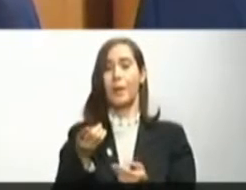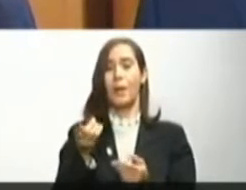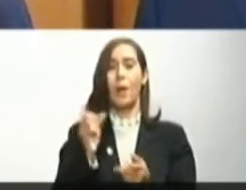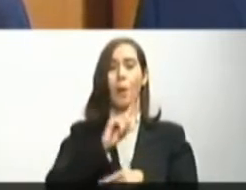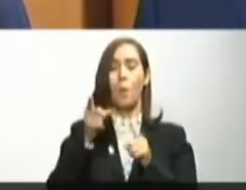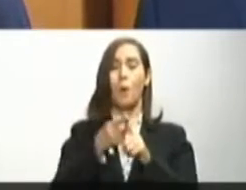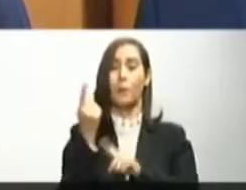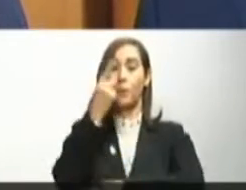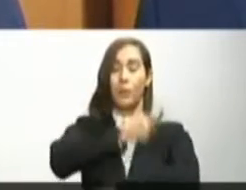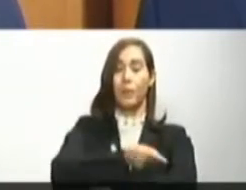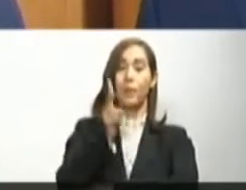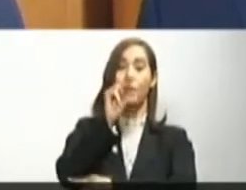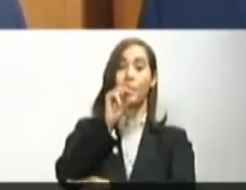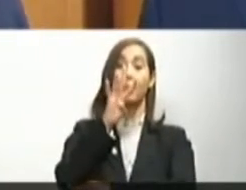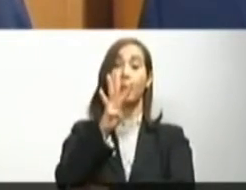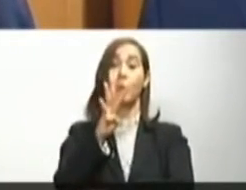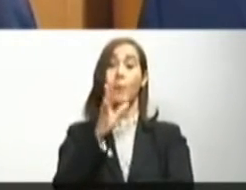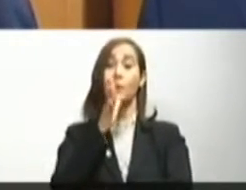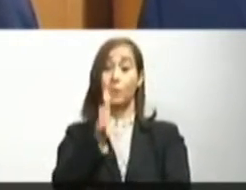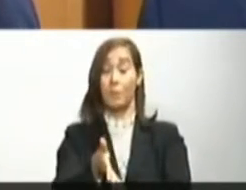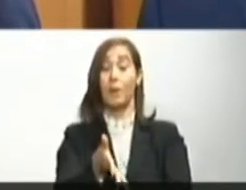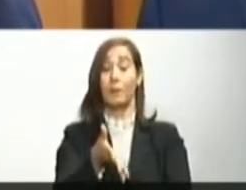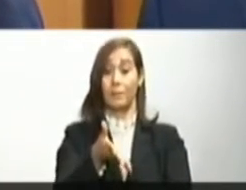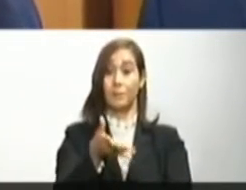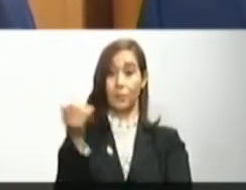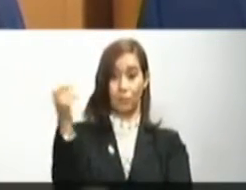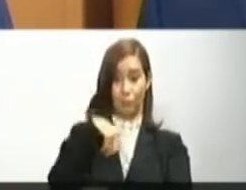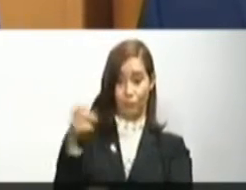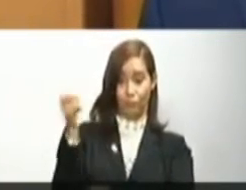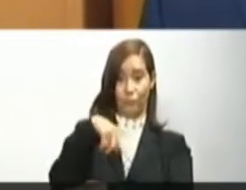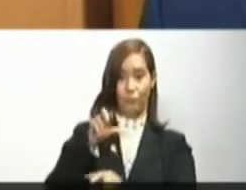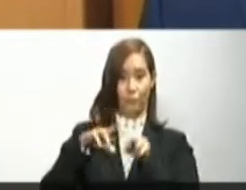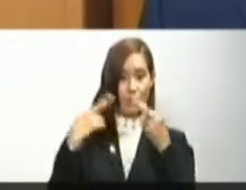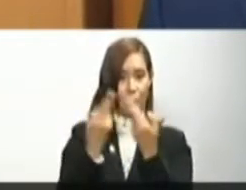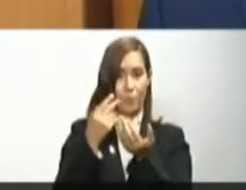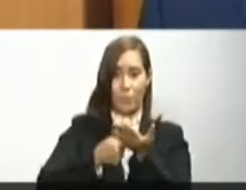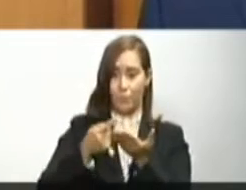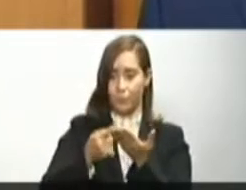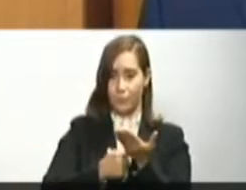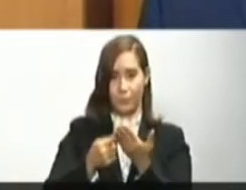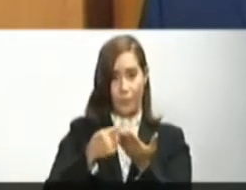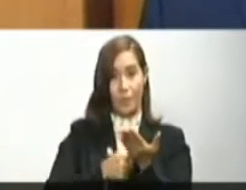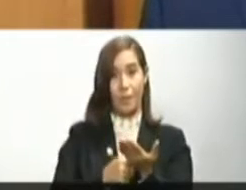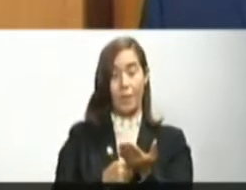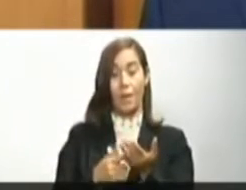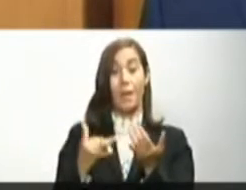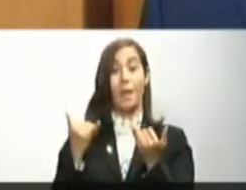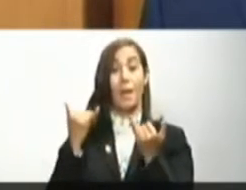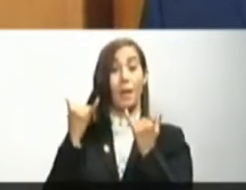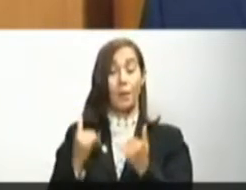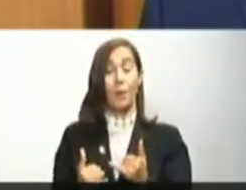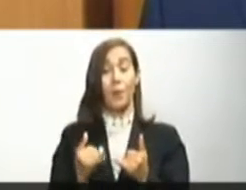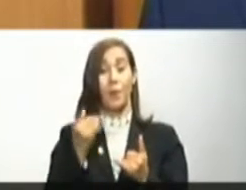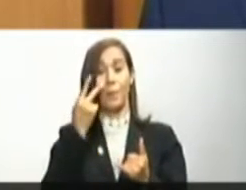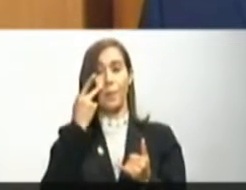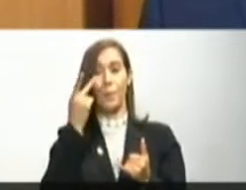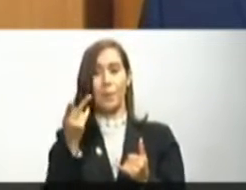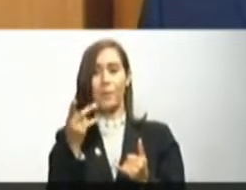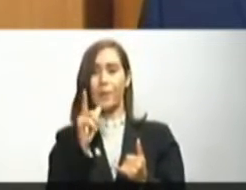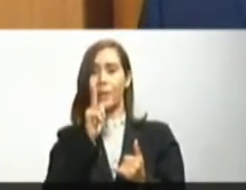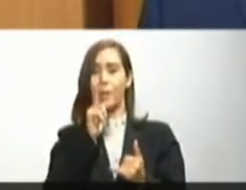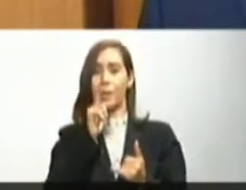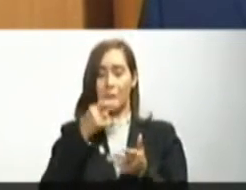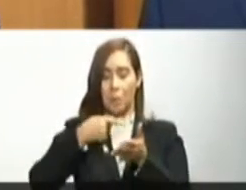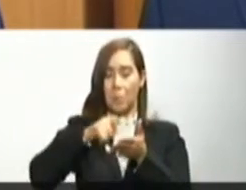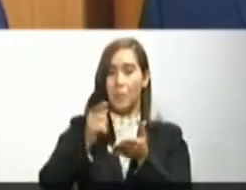mayo. Ahora, por supuesto, estamos en proceso de obtener el visto bueno y la confirmación de los demás miembros